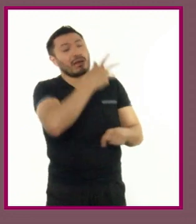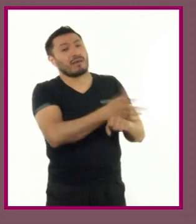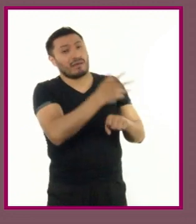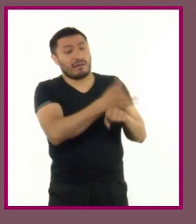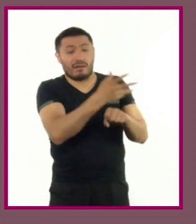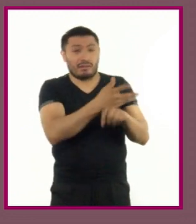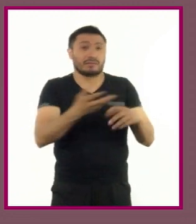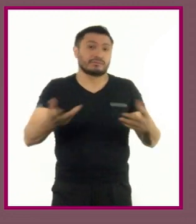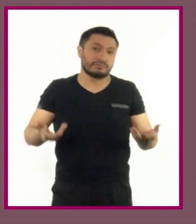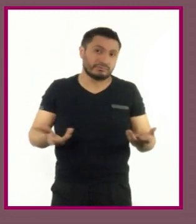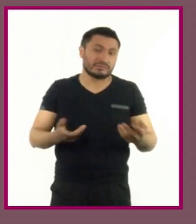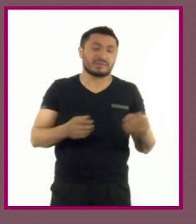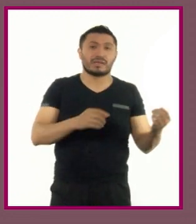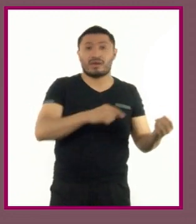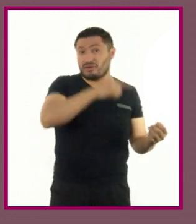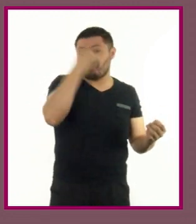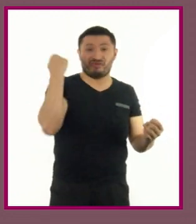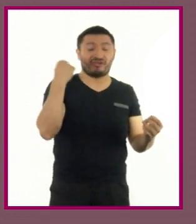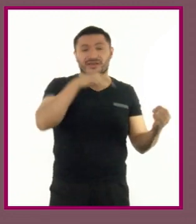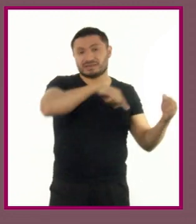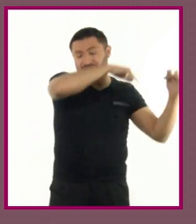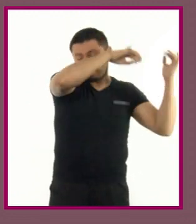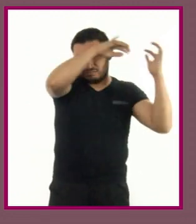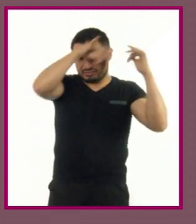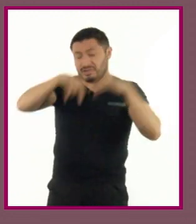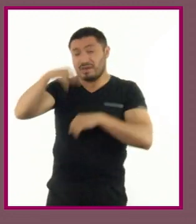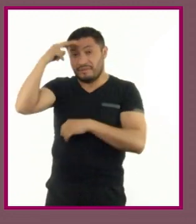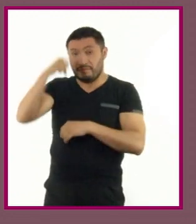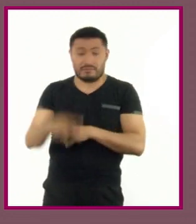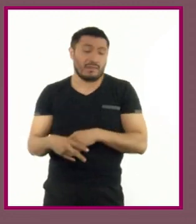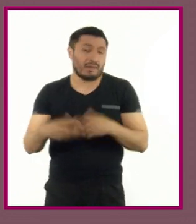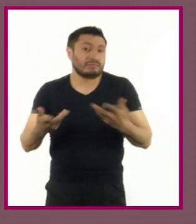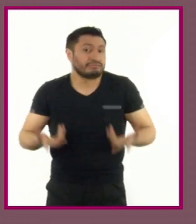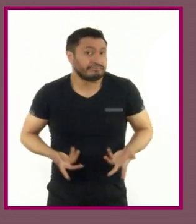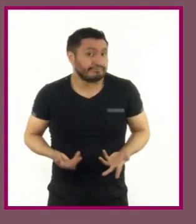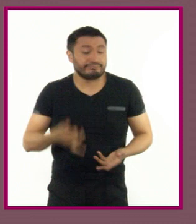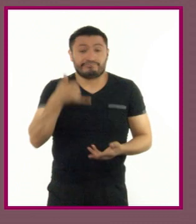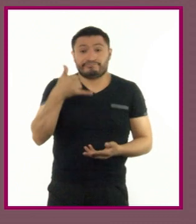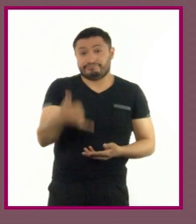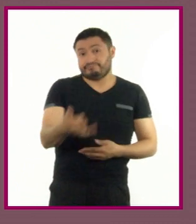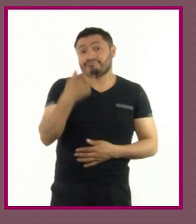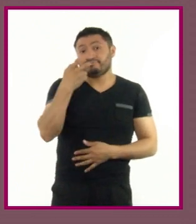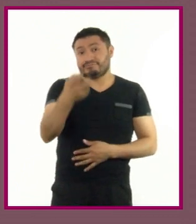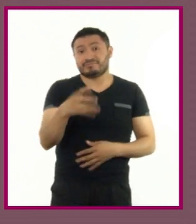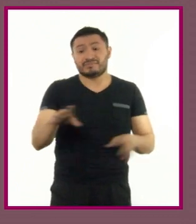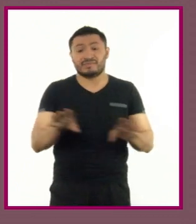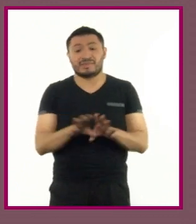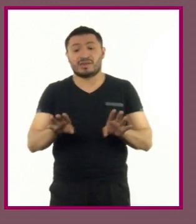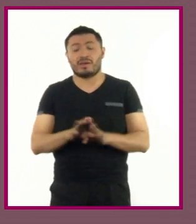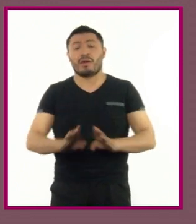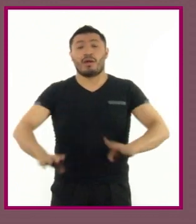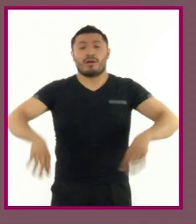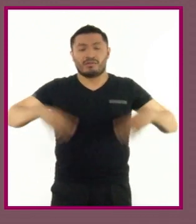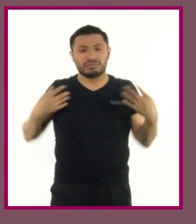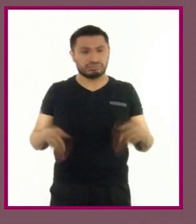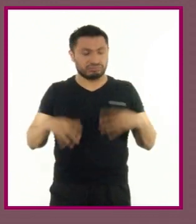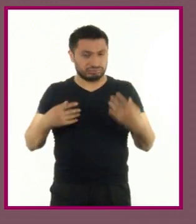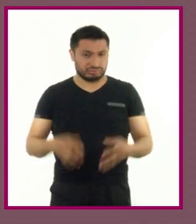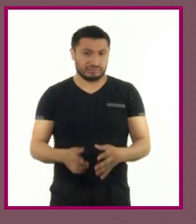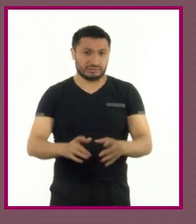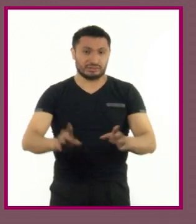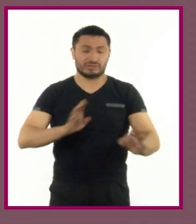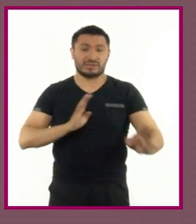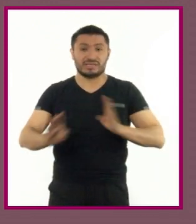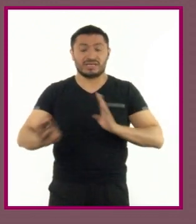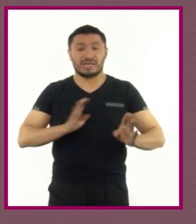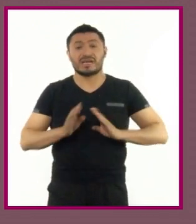grandes dificultades a México y que realmente armó ejércitos del